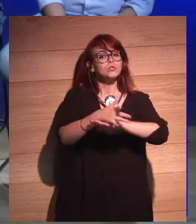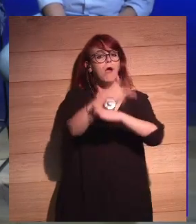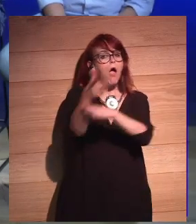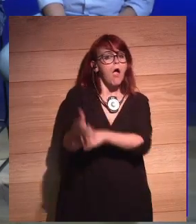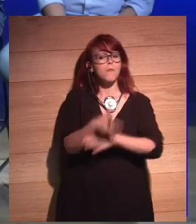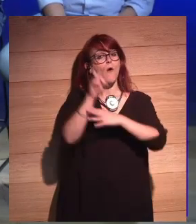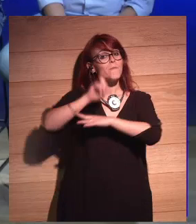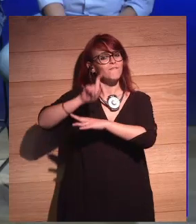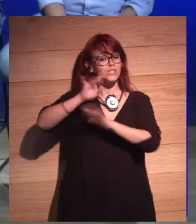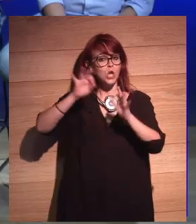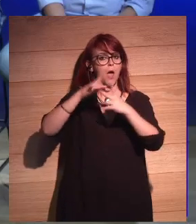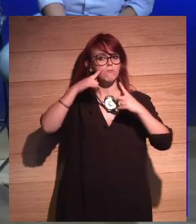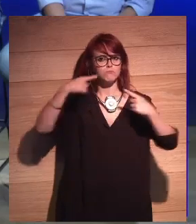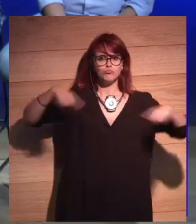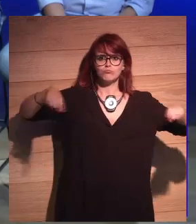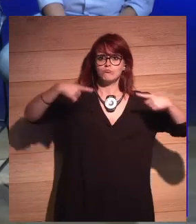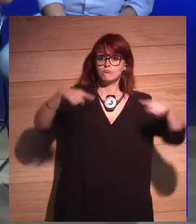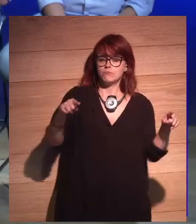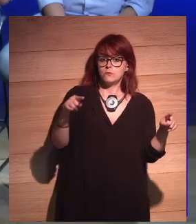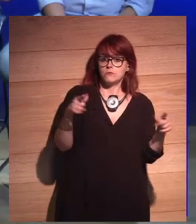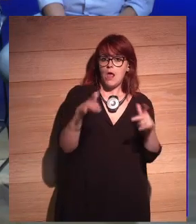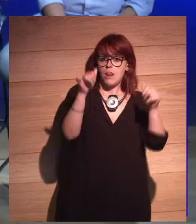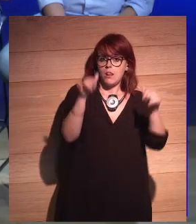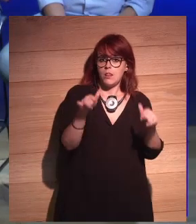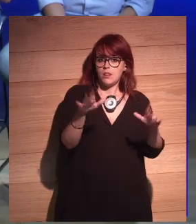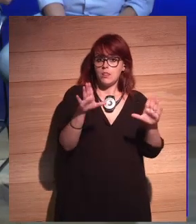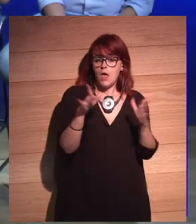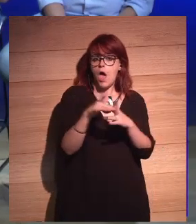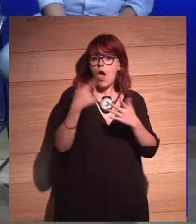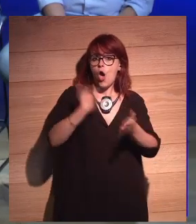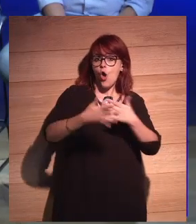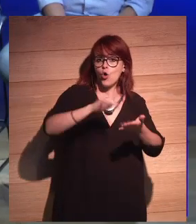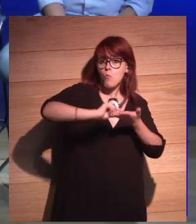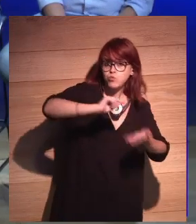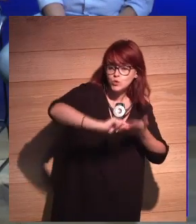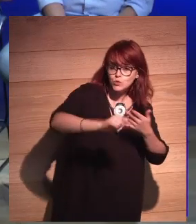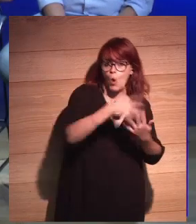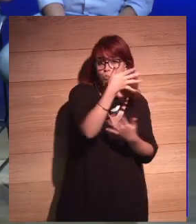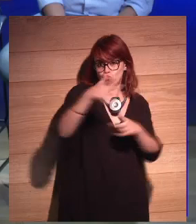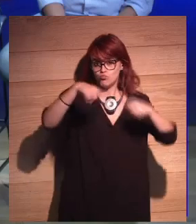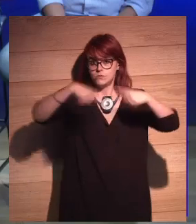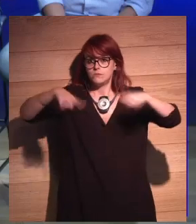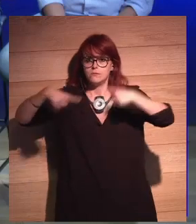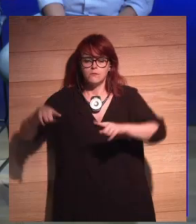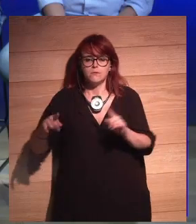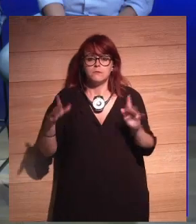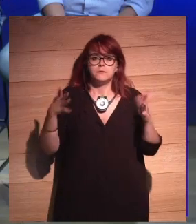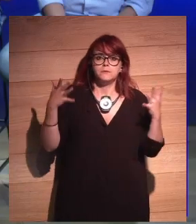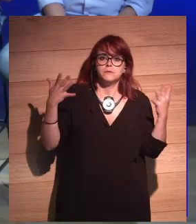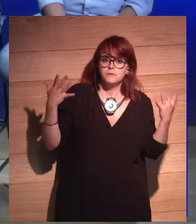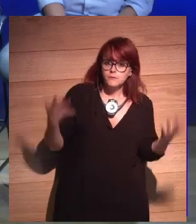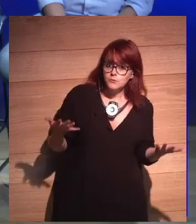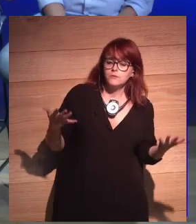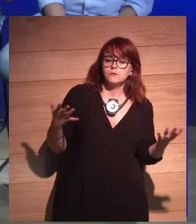una profesora que es música, que es licenciada, que además es compositora, profesional del mundo de la música. Y la clase